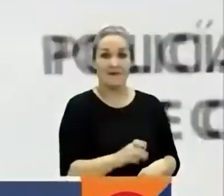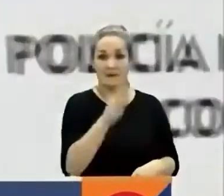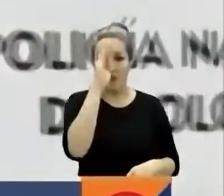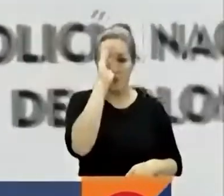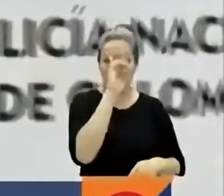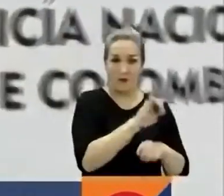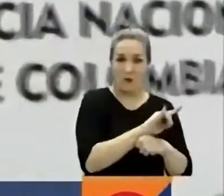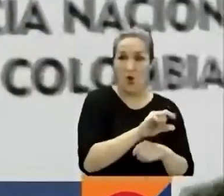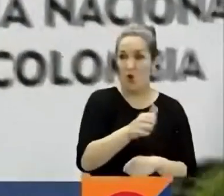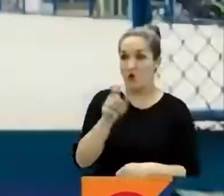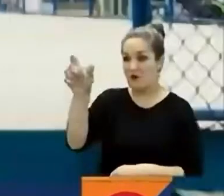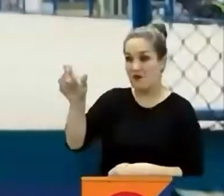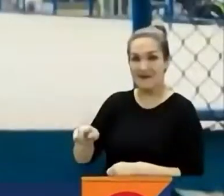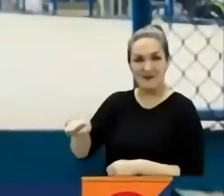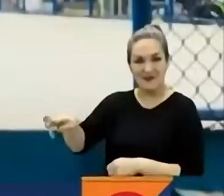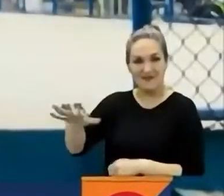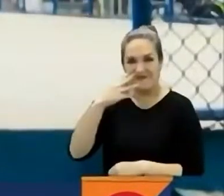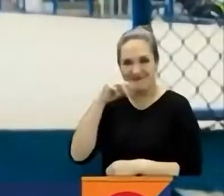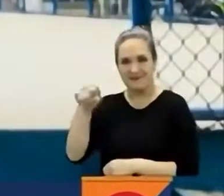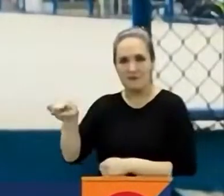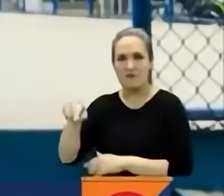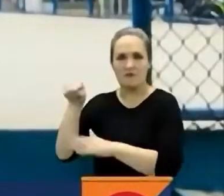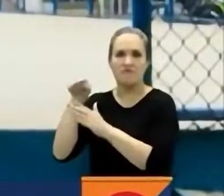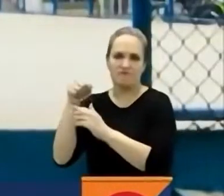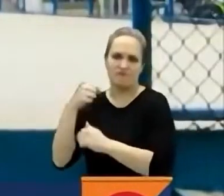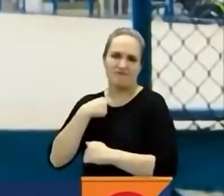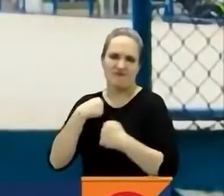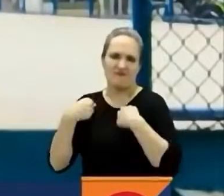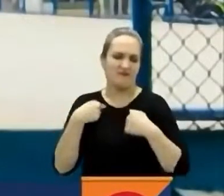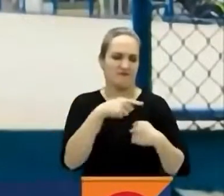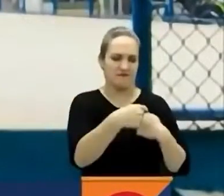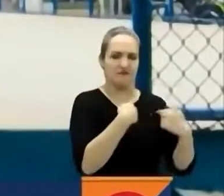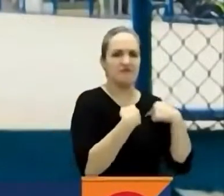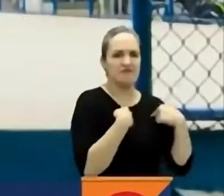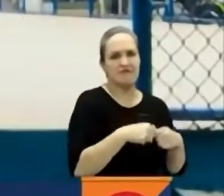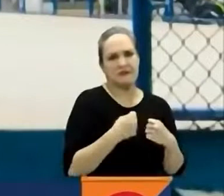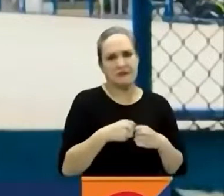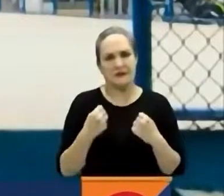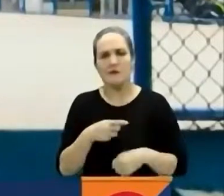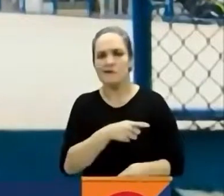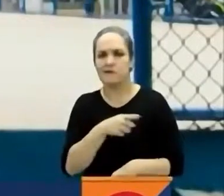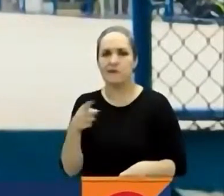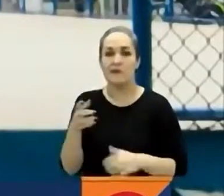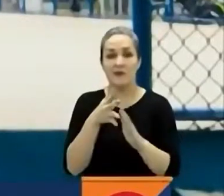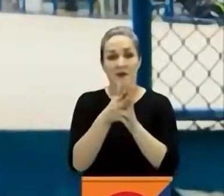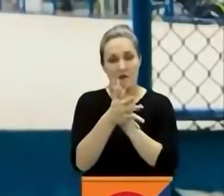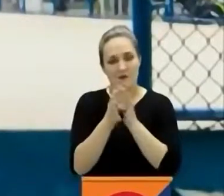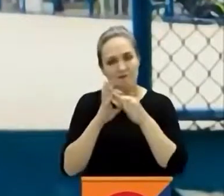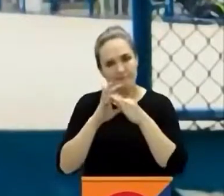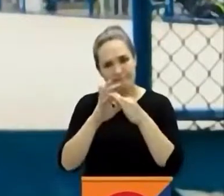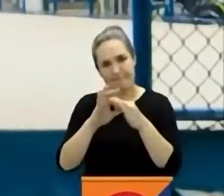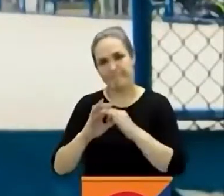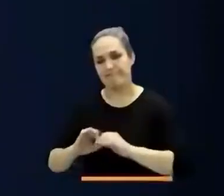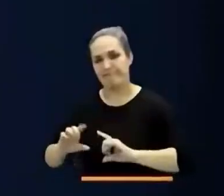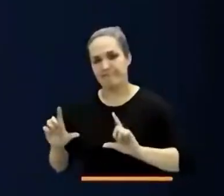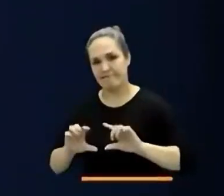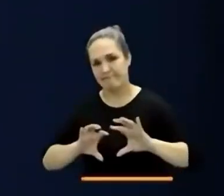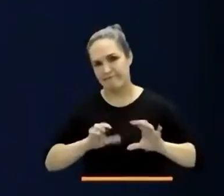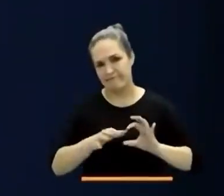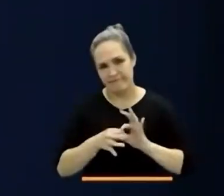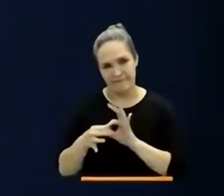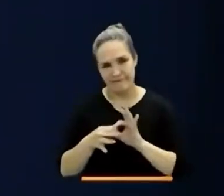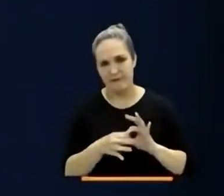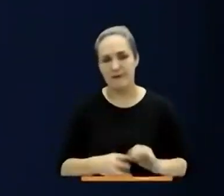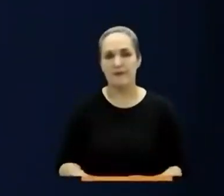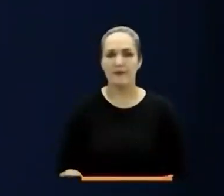presuntos delincuentes resultaron lesionados. RTVC Noticias y Radio Nacional de Colombia, conectados 24/7.